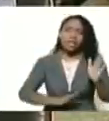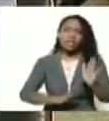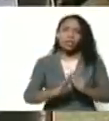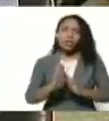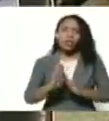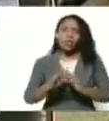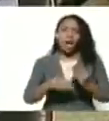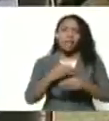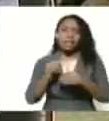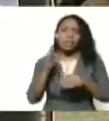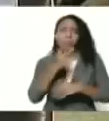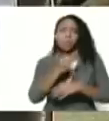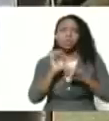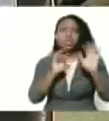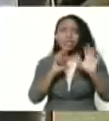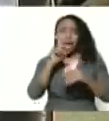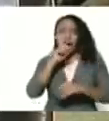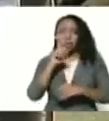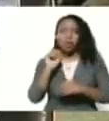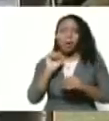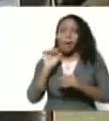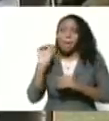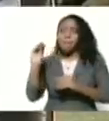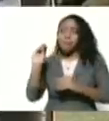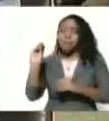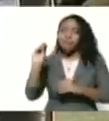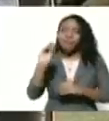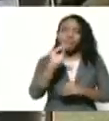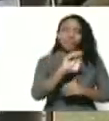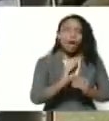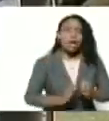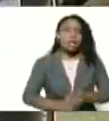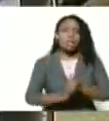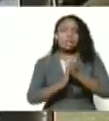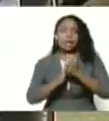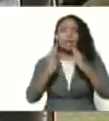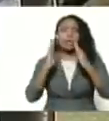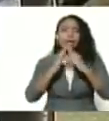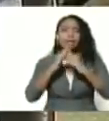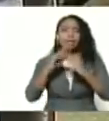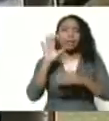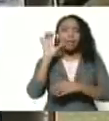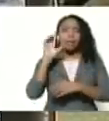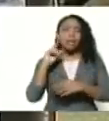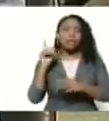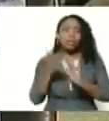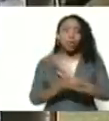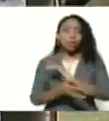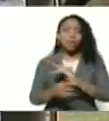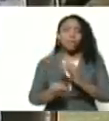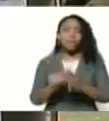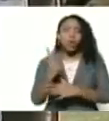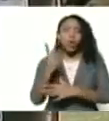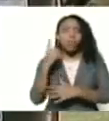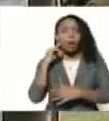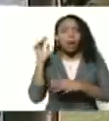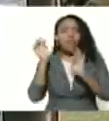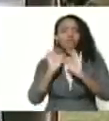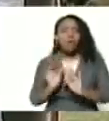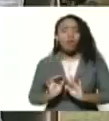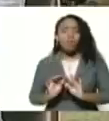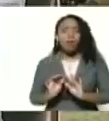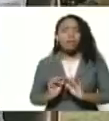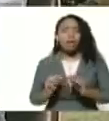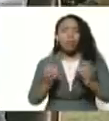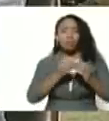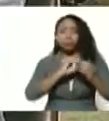desarrollando desde hace 7 años para la captación de líderes, de lideresas, de hogares de la patria, fundamentalmente para la formación y